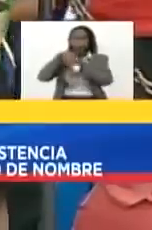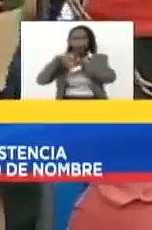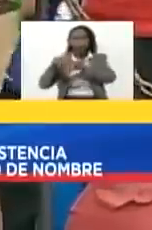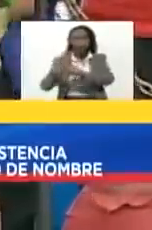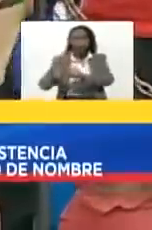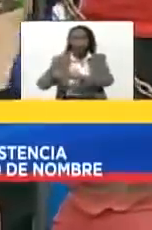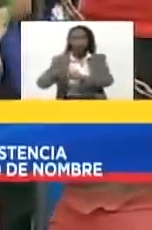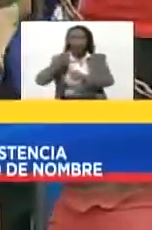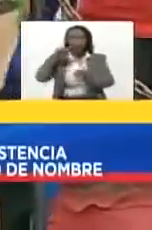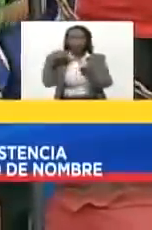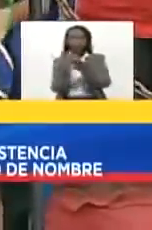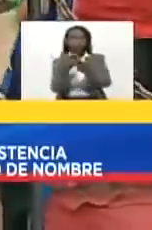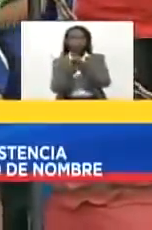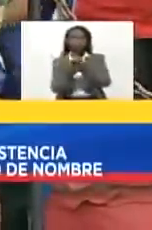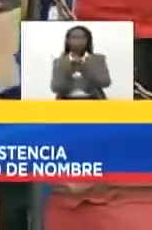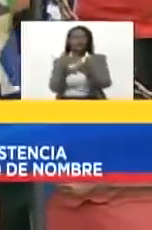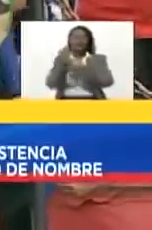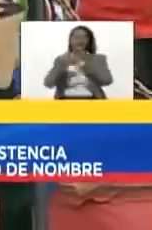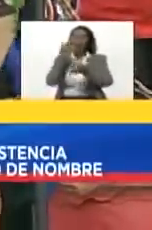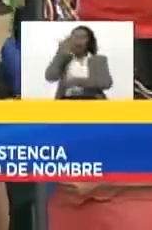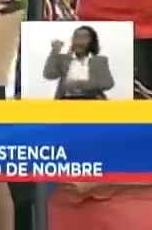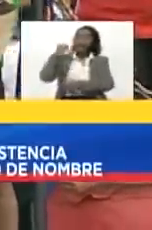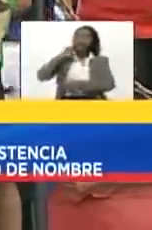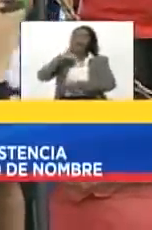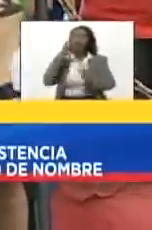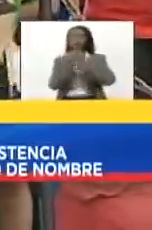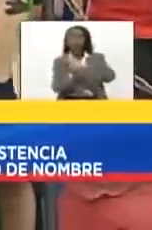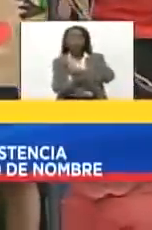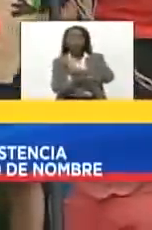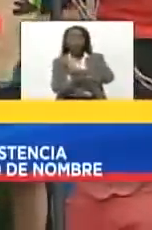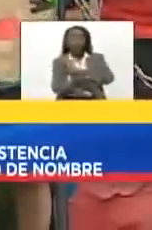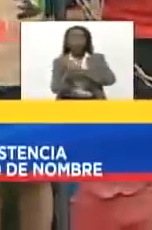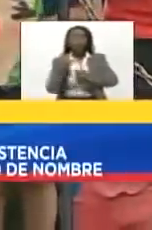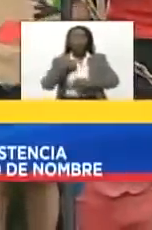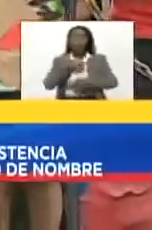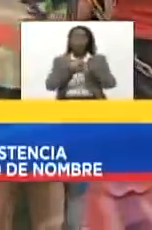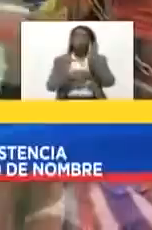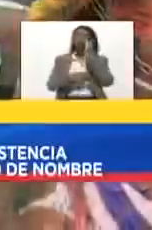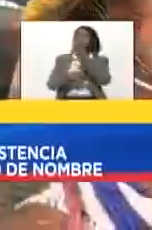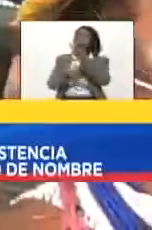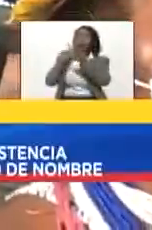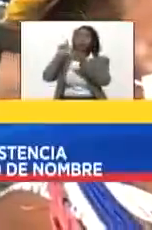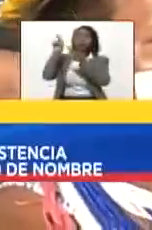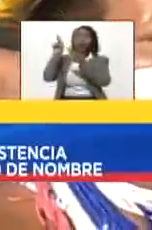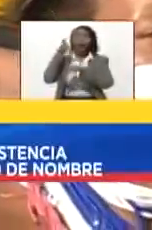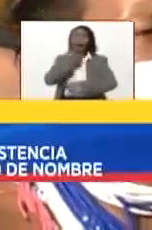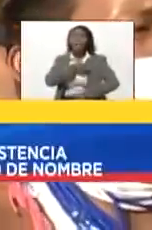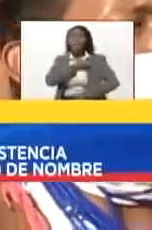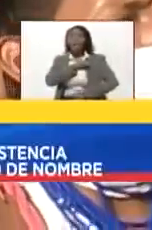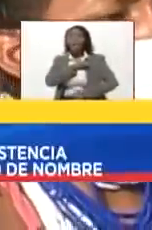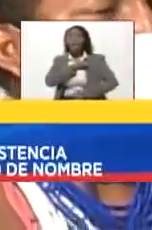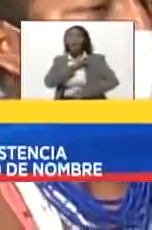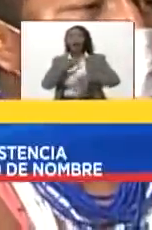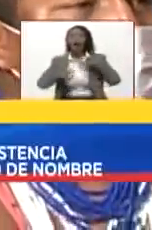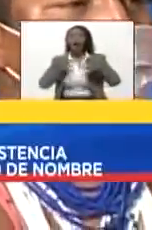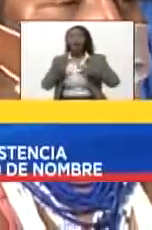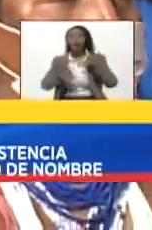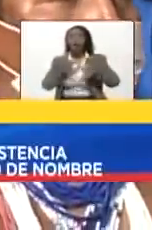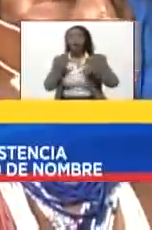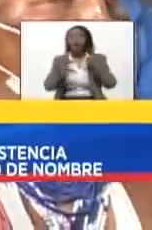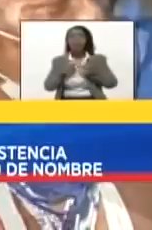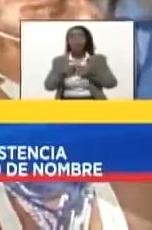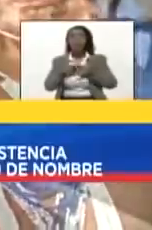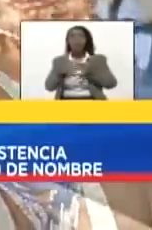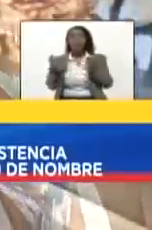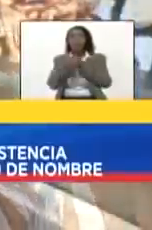para justificar el genocidio. Hemos visto en España actos de masa